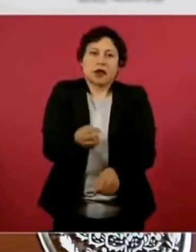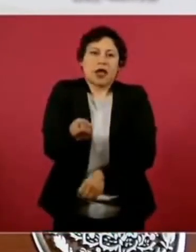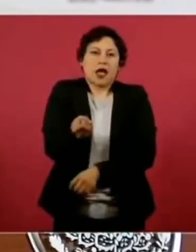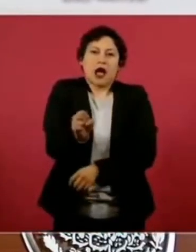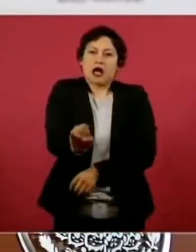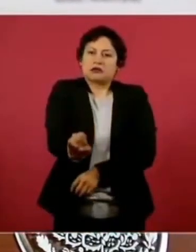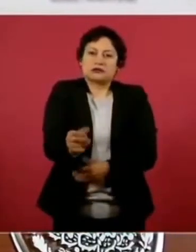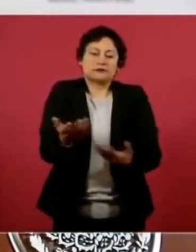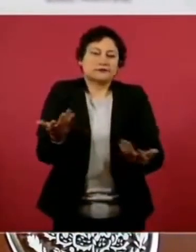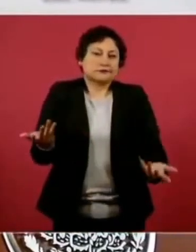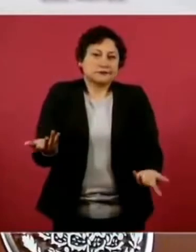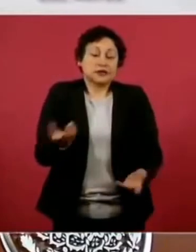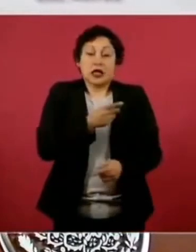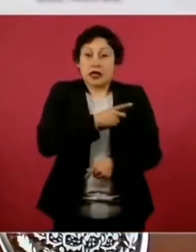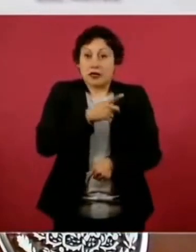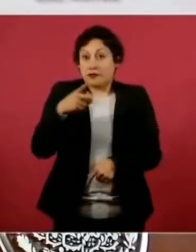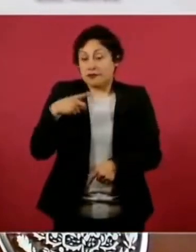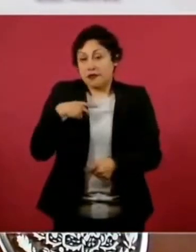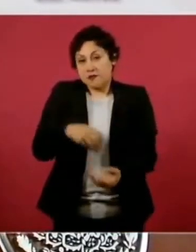quienes